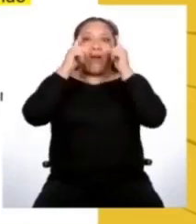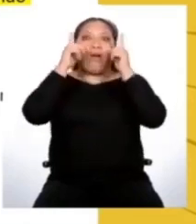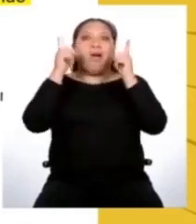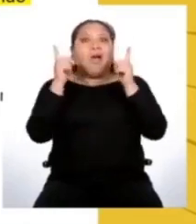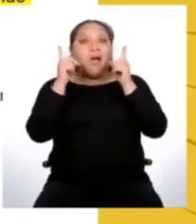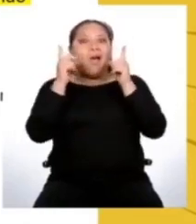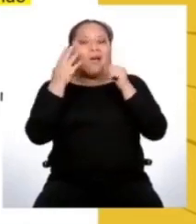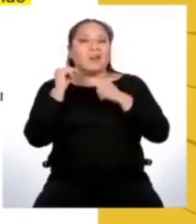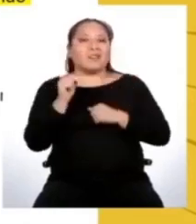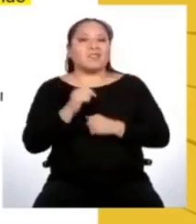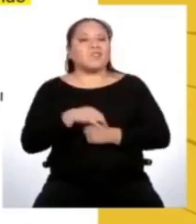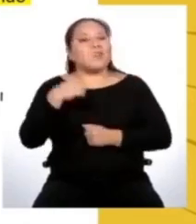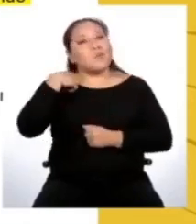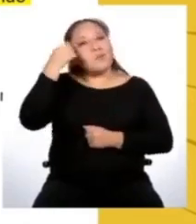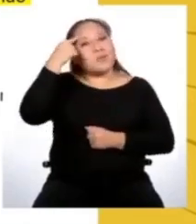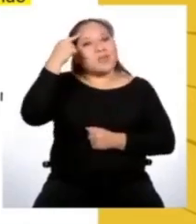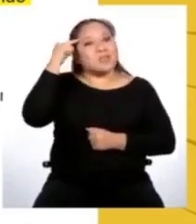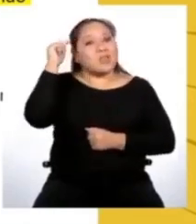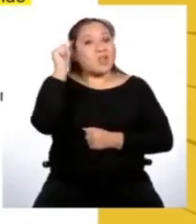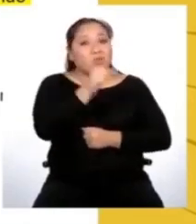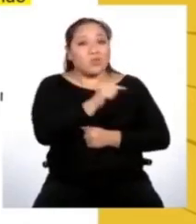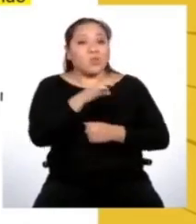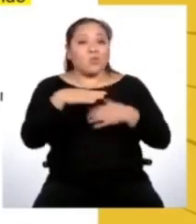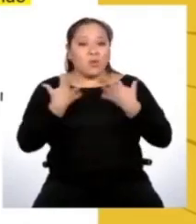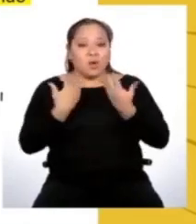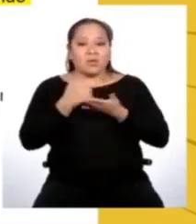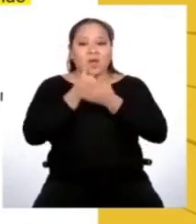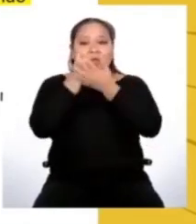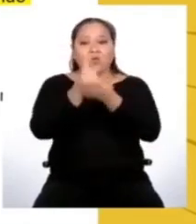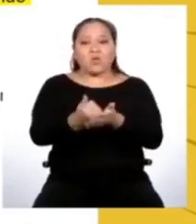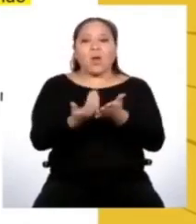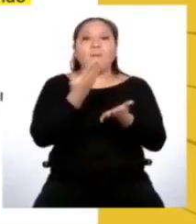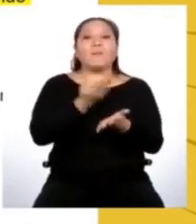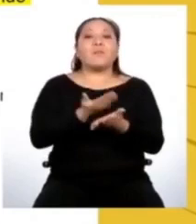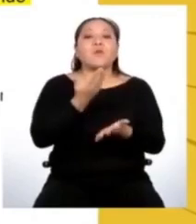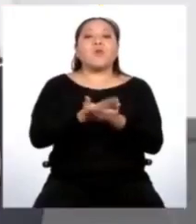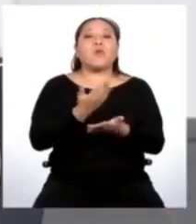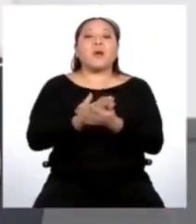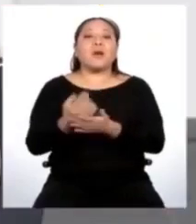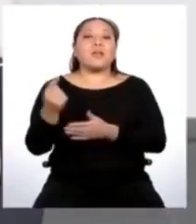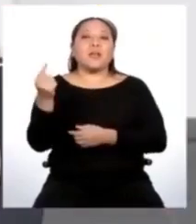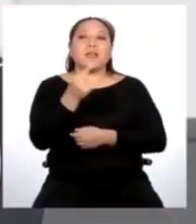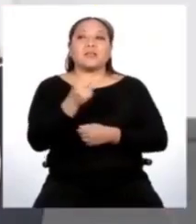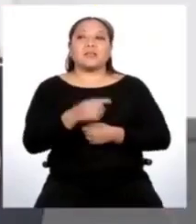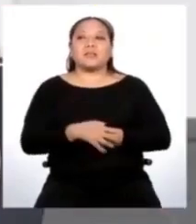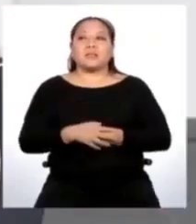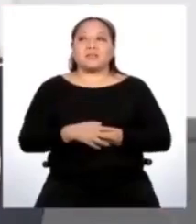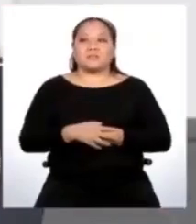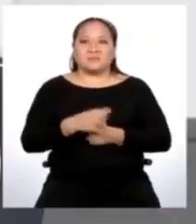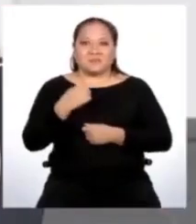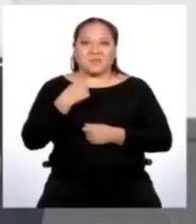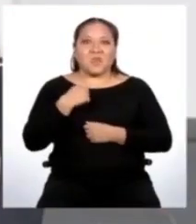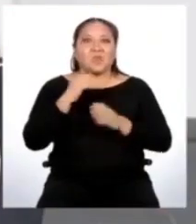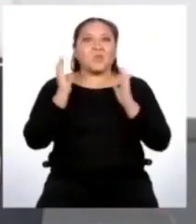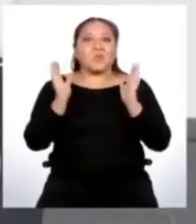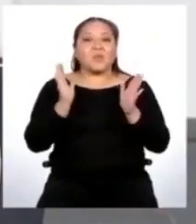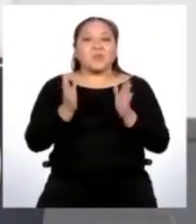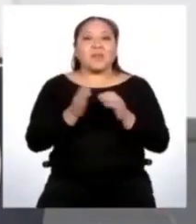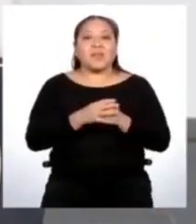sorpresa? Creo, Yanira, que tú podrías ser de más ayuda para demostrar un poco de esto. Estoy